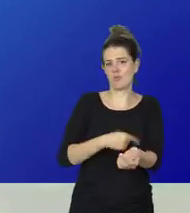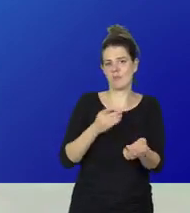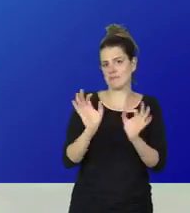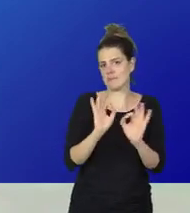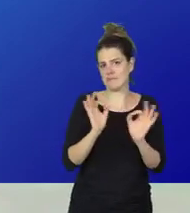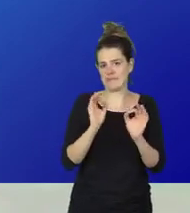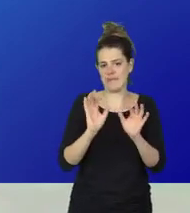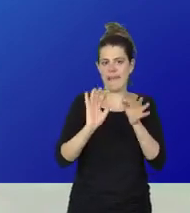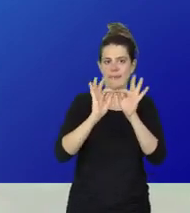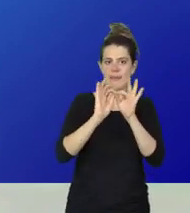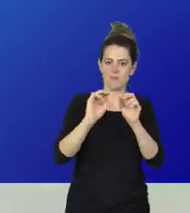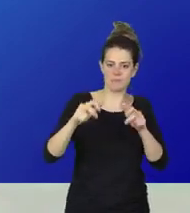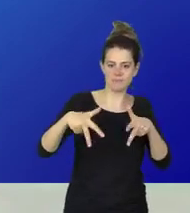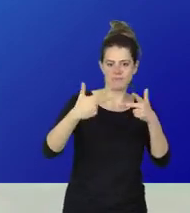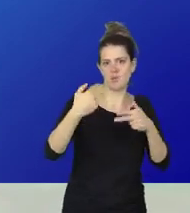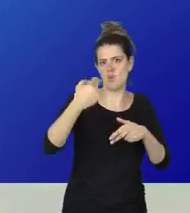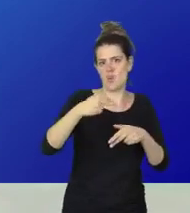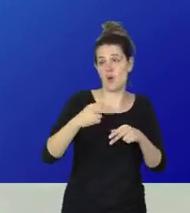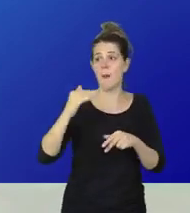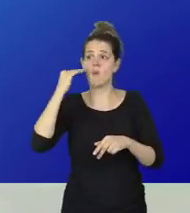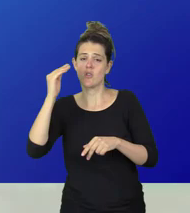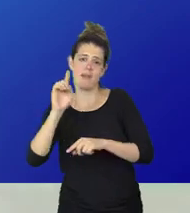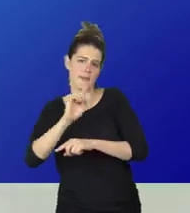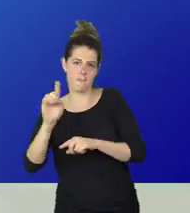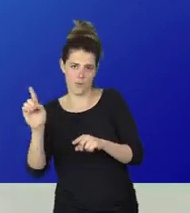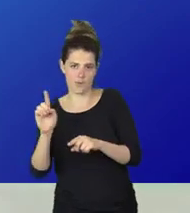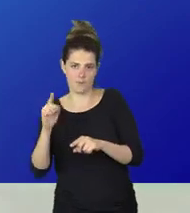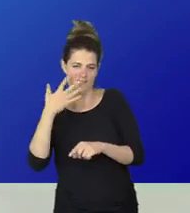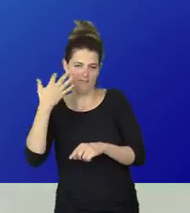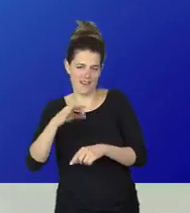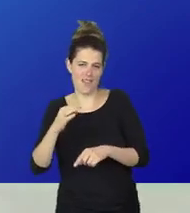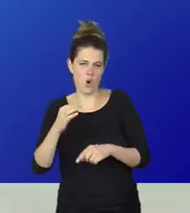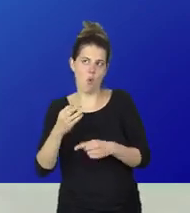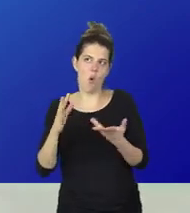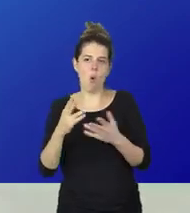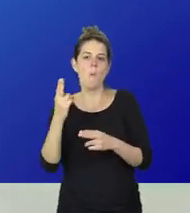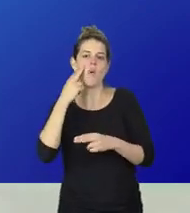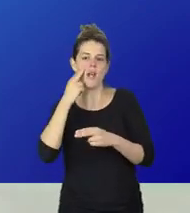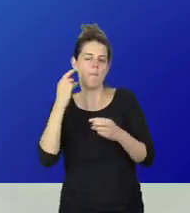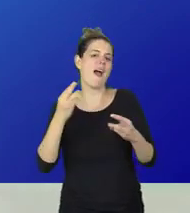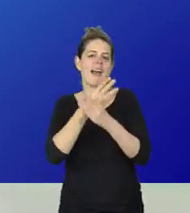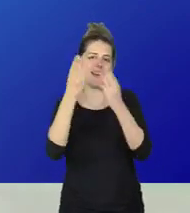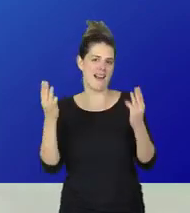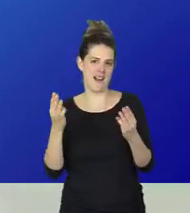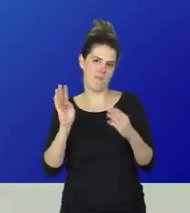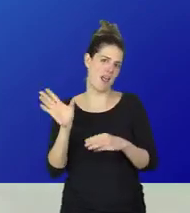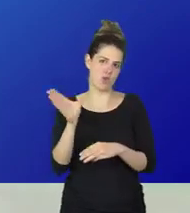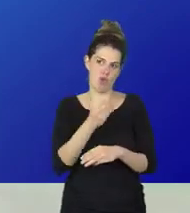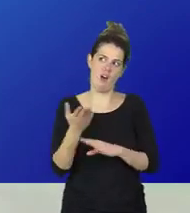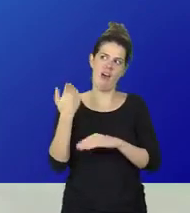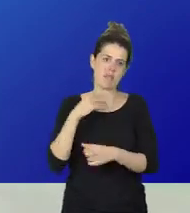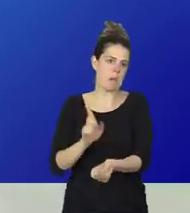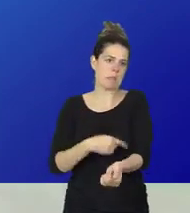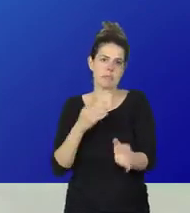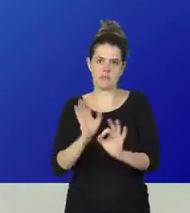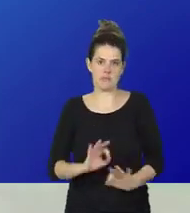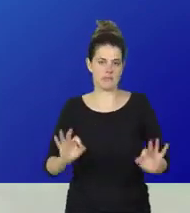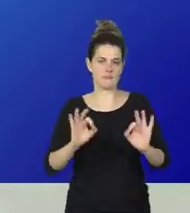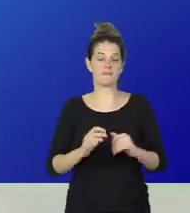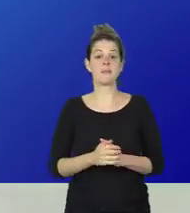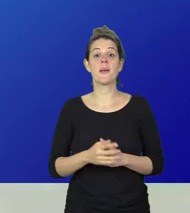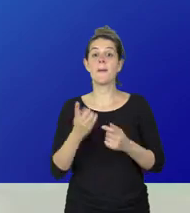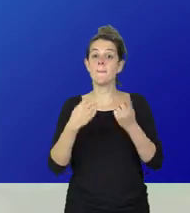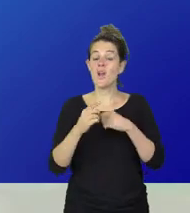esa instancia, que nos tuvimos que adaptar, y los docentes tampoco, ¿no? Eso fue como general. Pero el trabajo